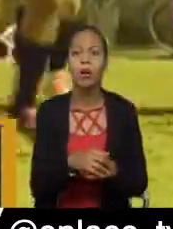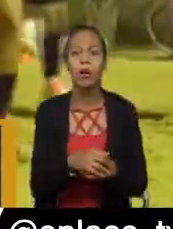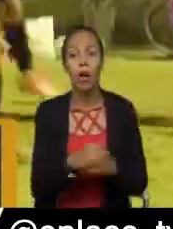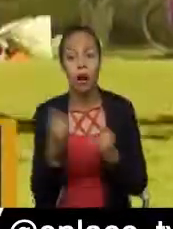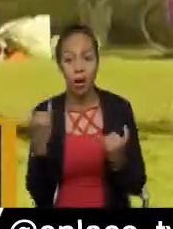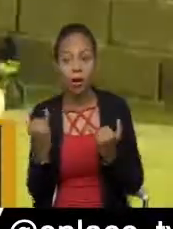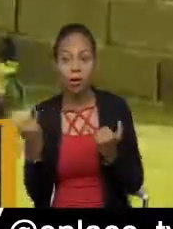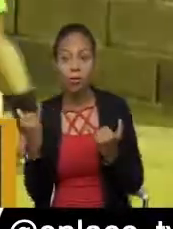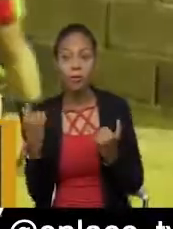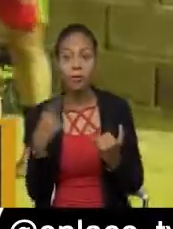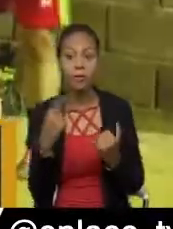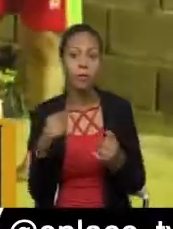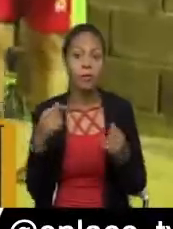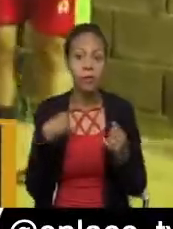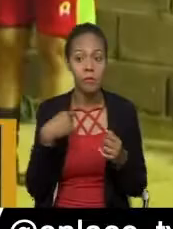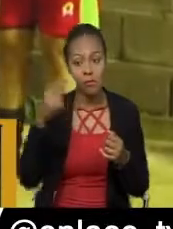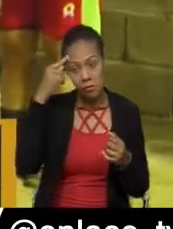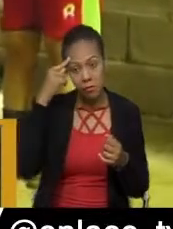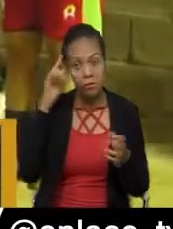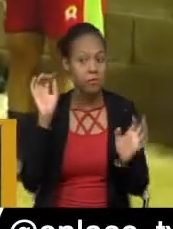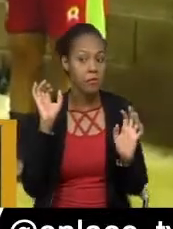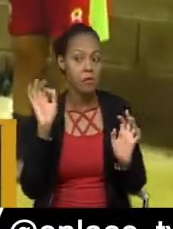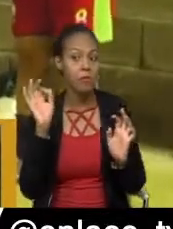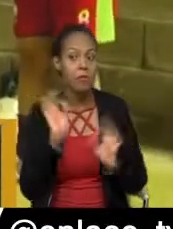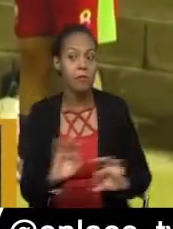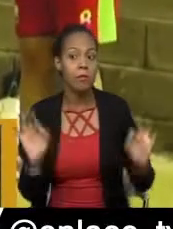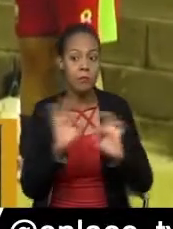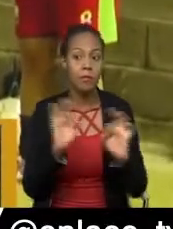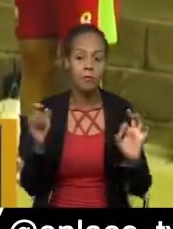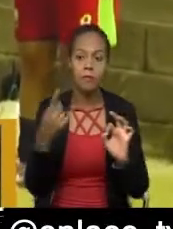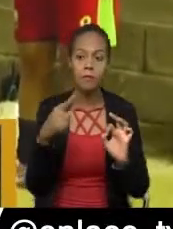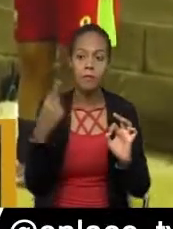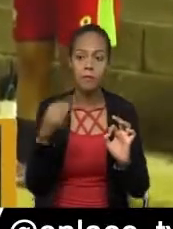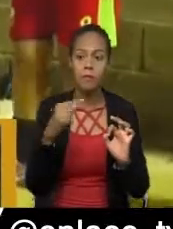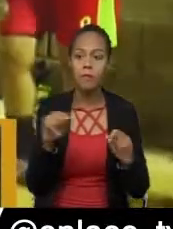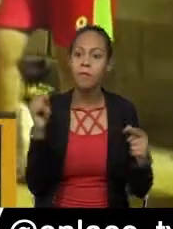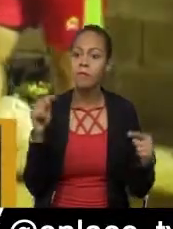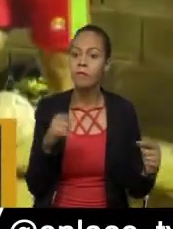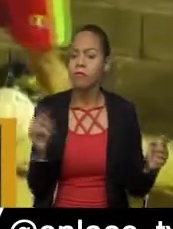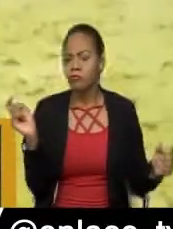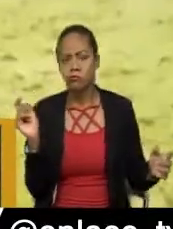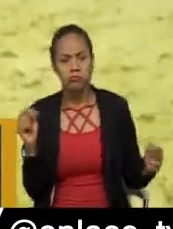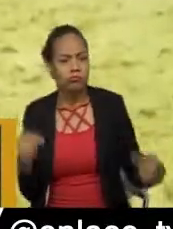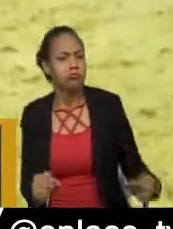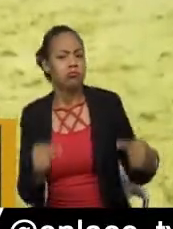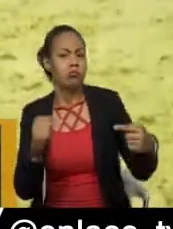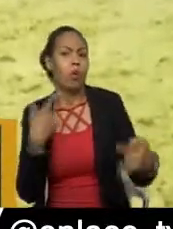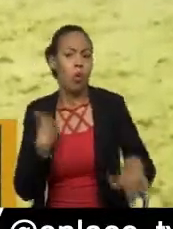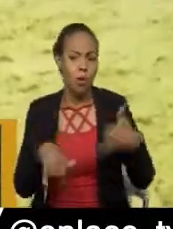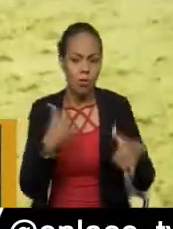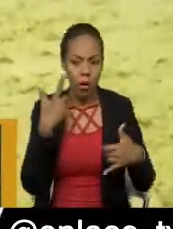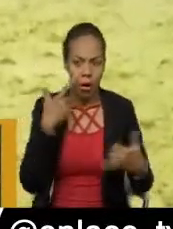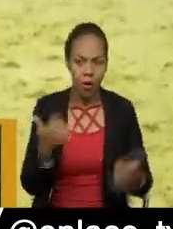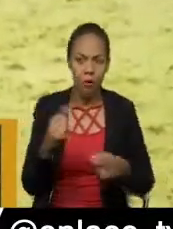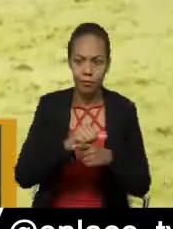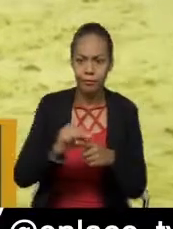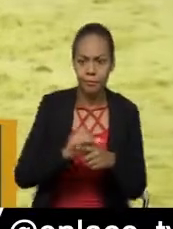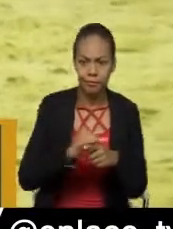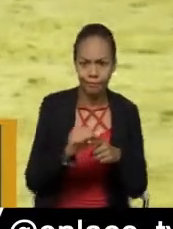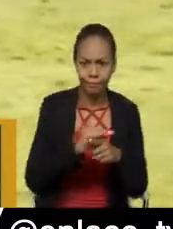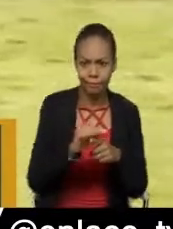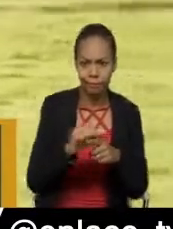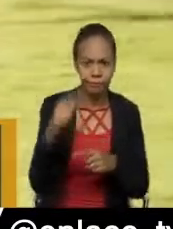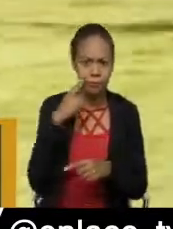la A. Yo diría que la misma de siempre, salir a jugar con ganas, meterle ganas a los entrenamientos, como acabas de ver.